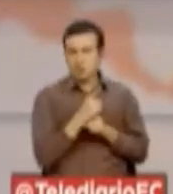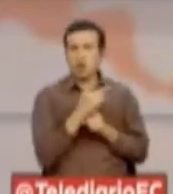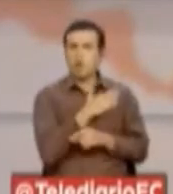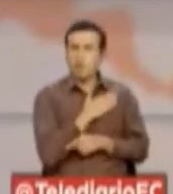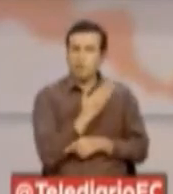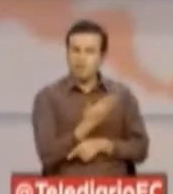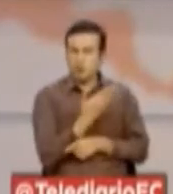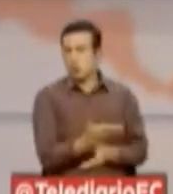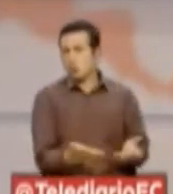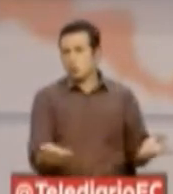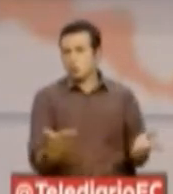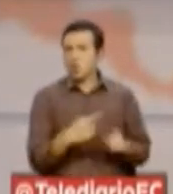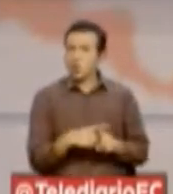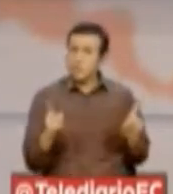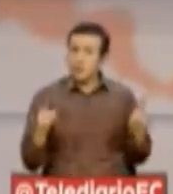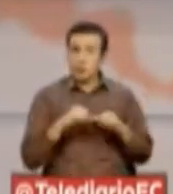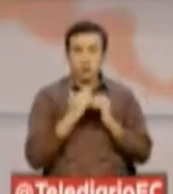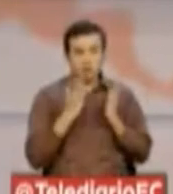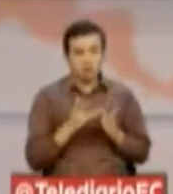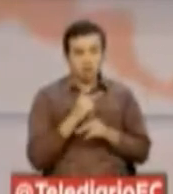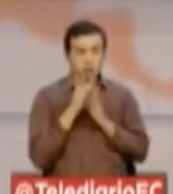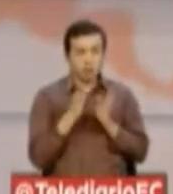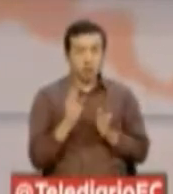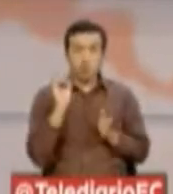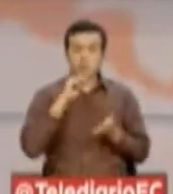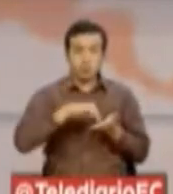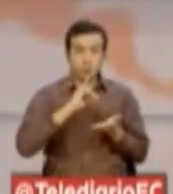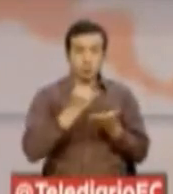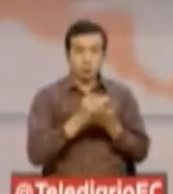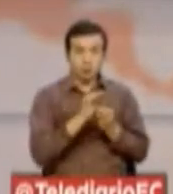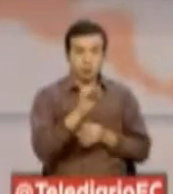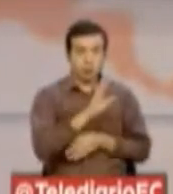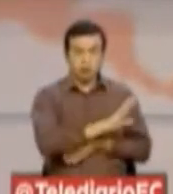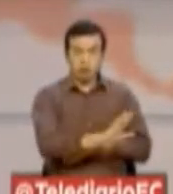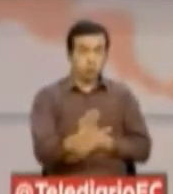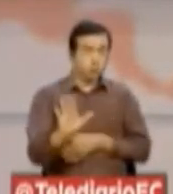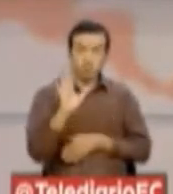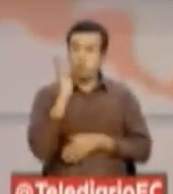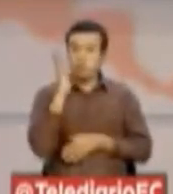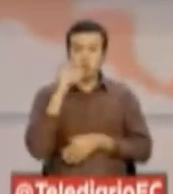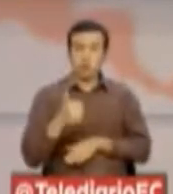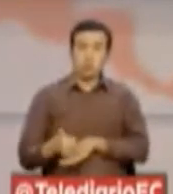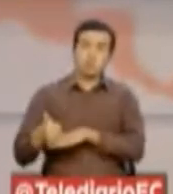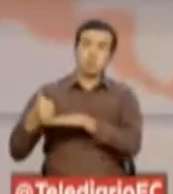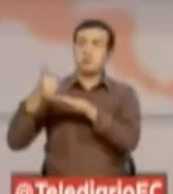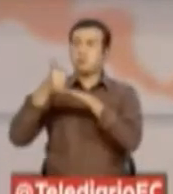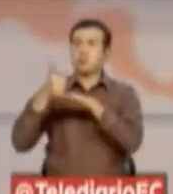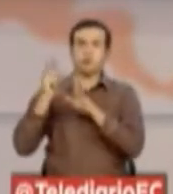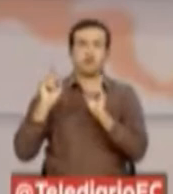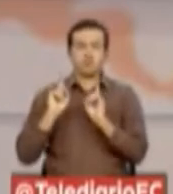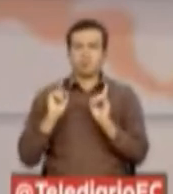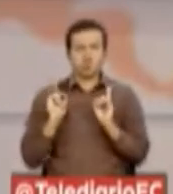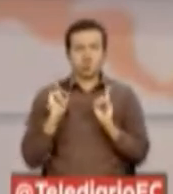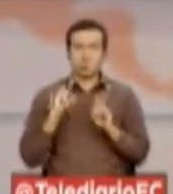pero el legislador o el concejal o el miembro de la junta parroquial no están en cargos ejecutivos es decir hay que distinguir